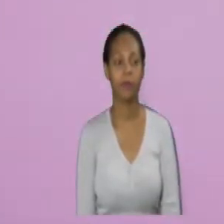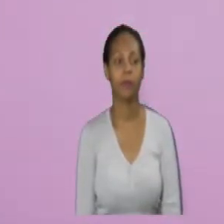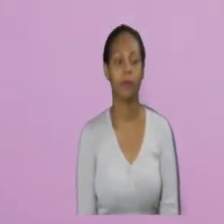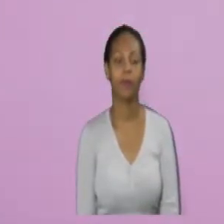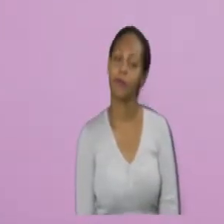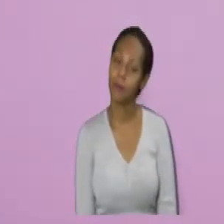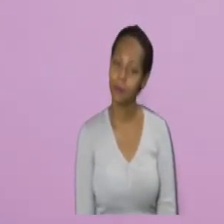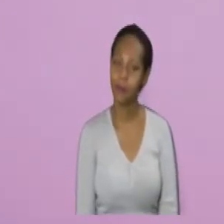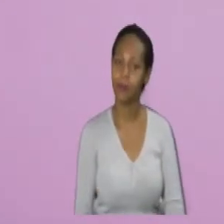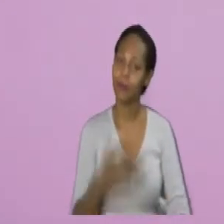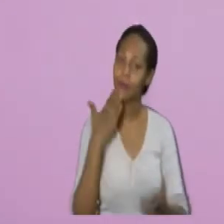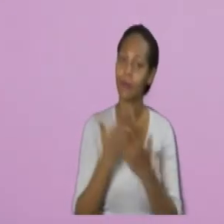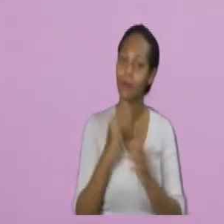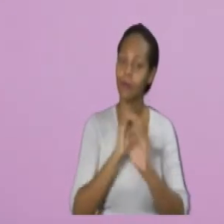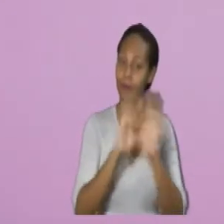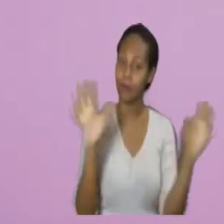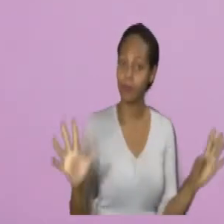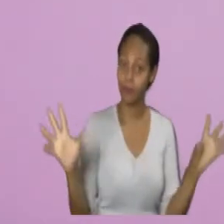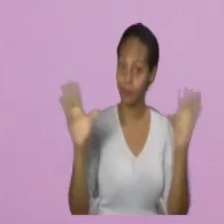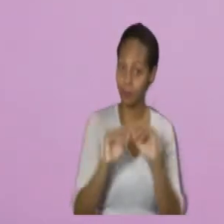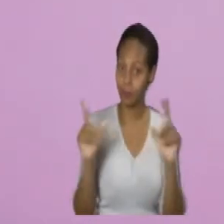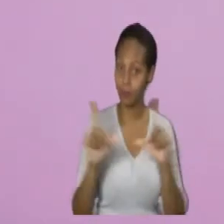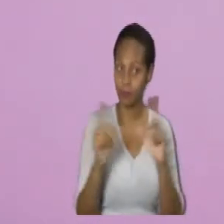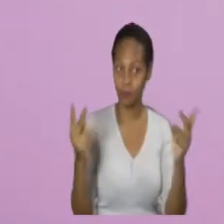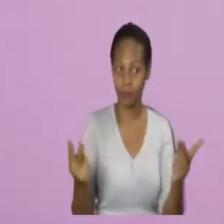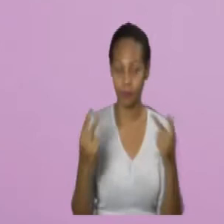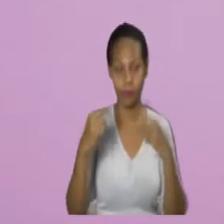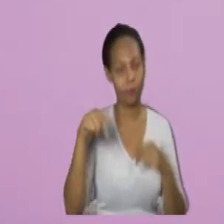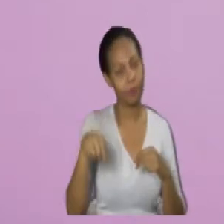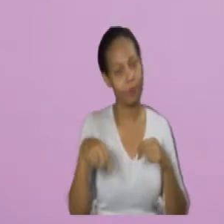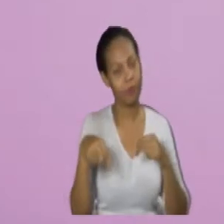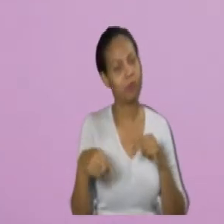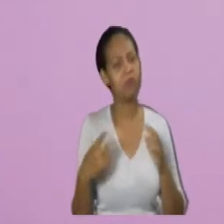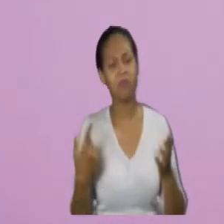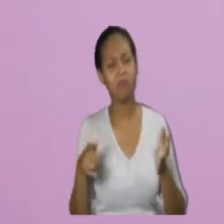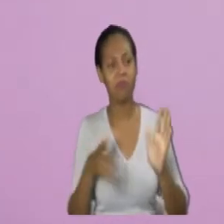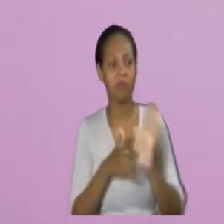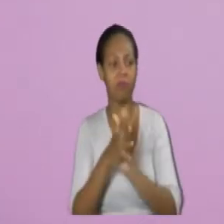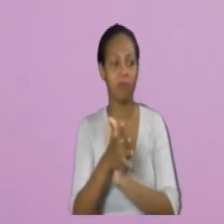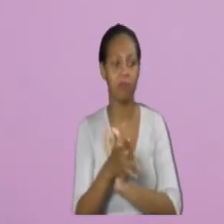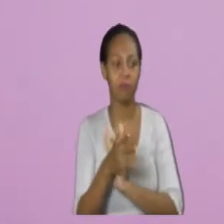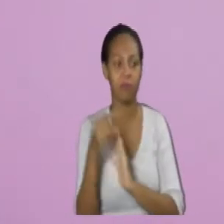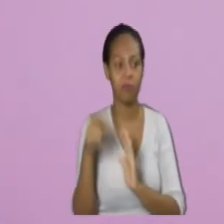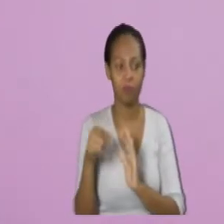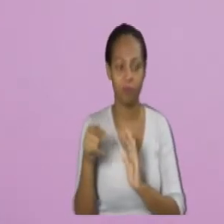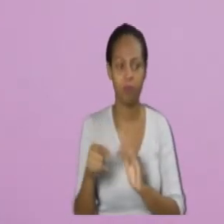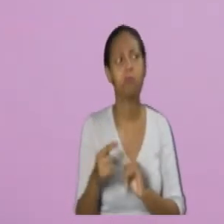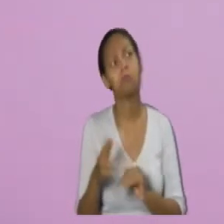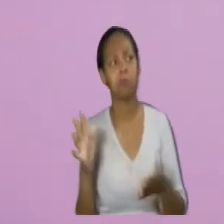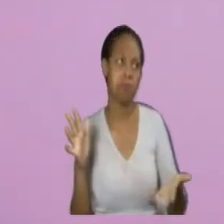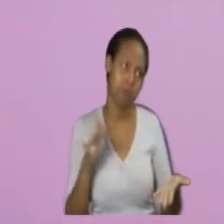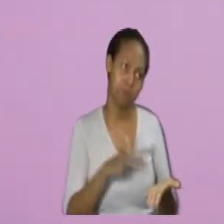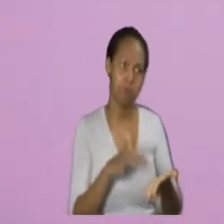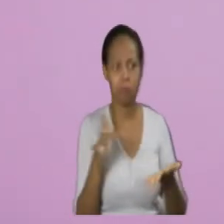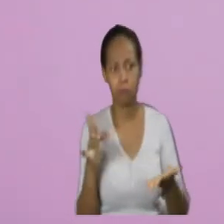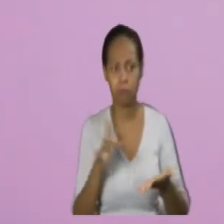Buenos días, televidentes de En Casa. El día de hoy les voy a hablar del servicio semipermanente que tenemos en Beauty Queen.